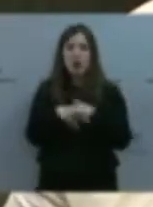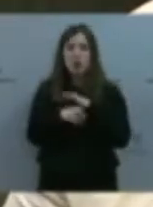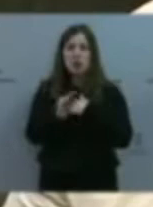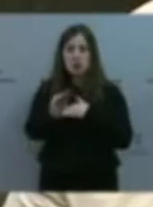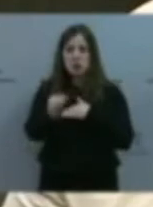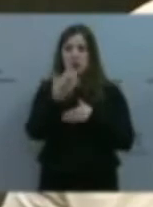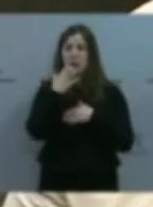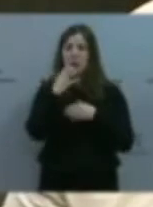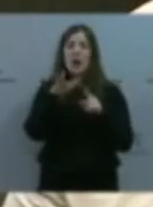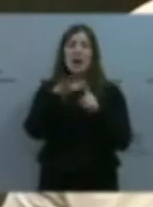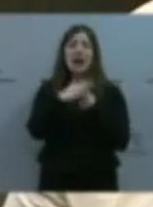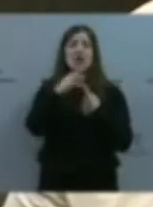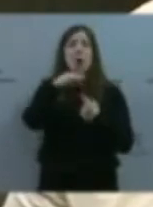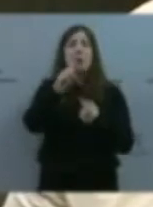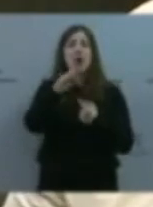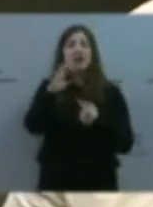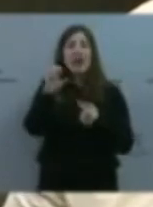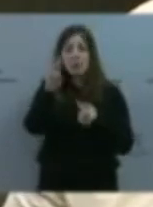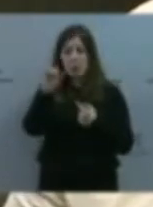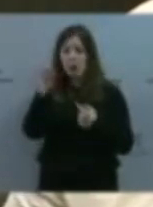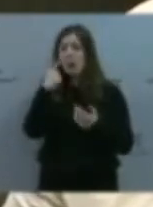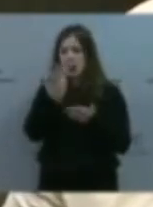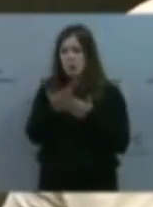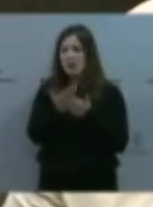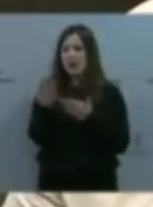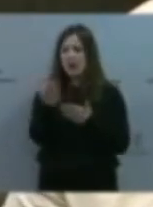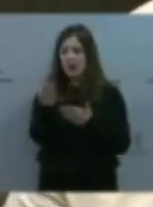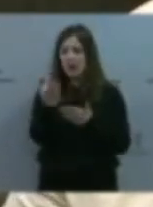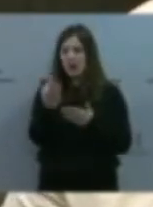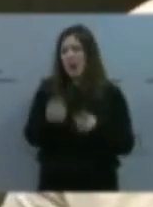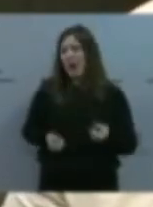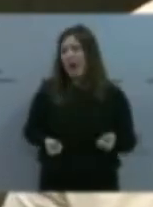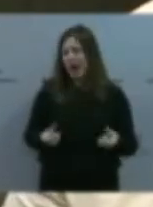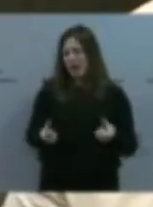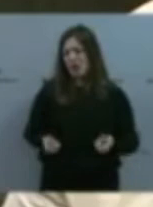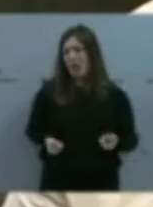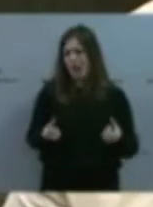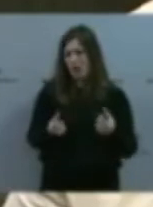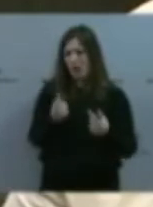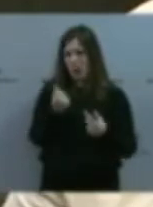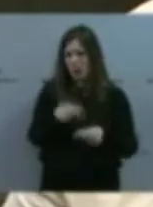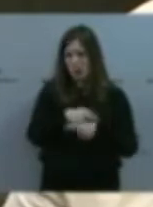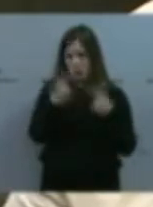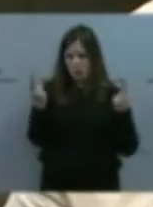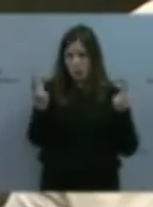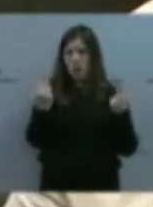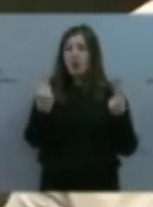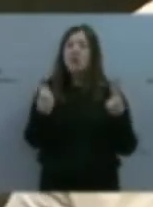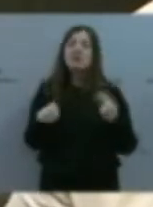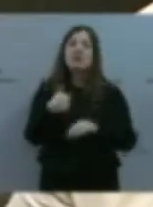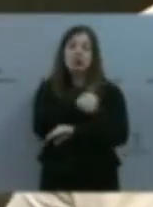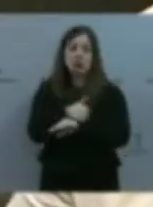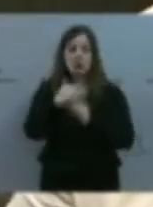medida el alcance de este circuito de despilfarro de dinero público expuesto por el Tribunal de Cuentas, llegando a modificarse un Real